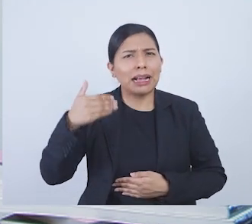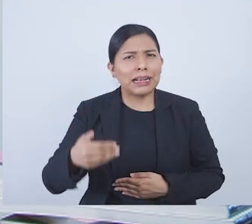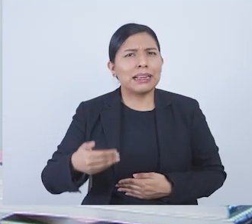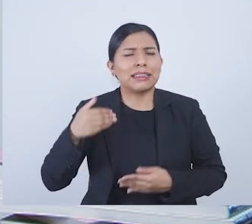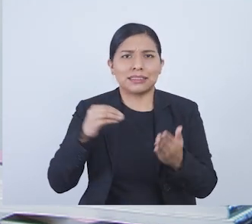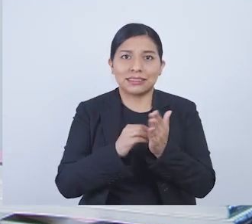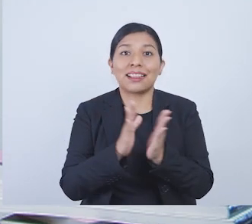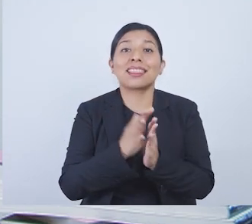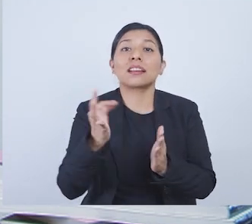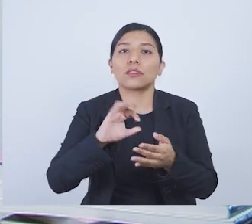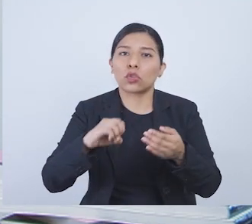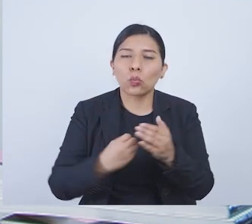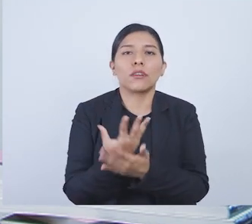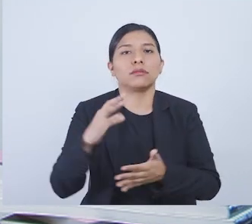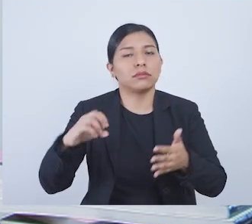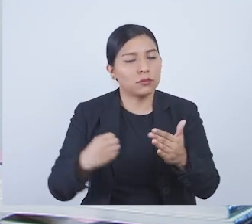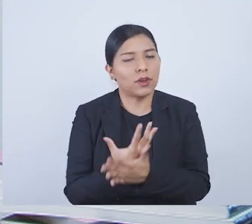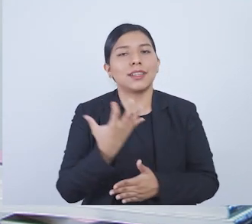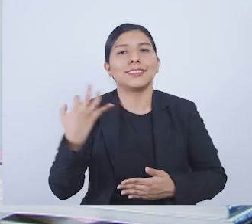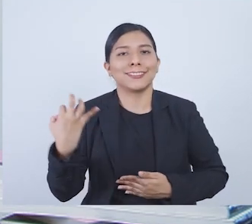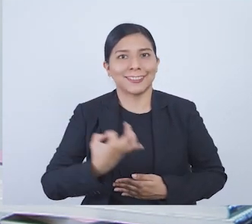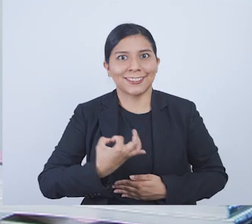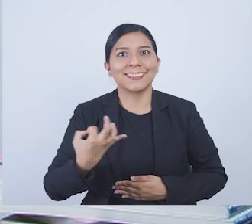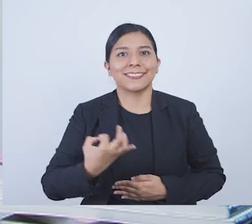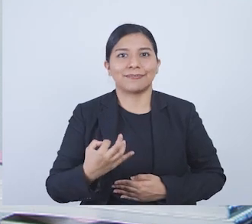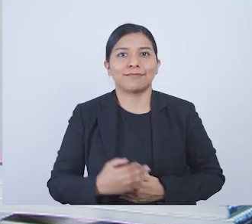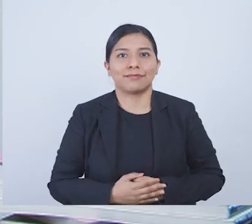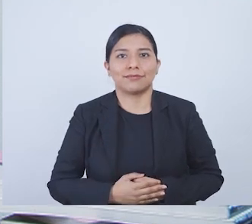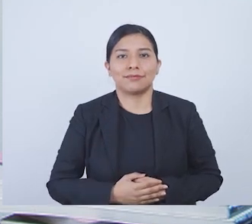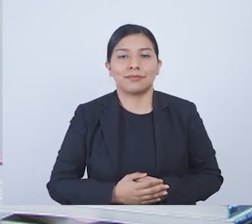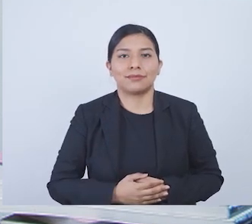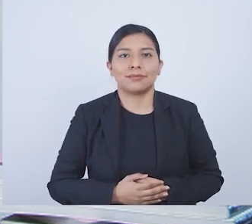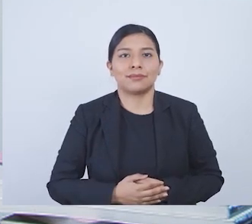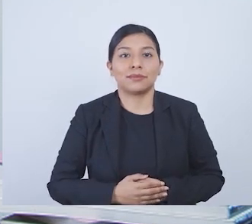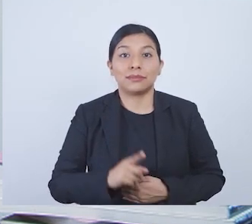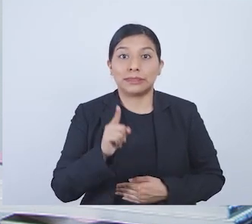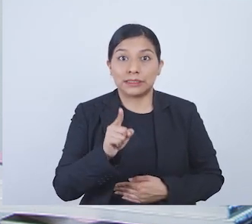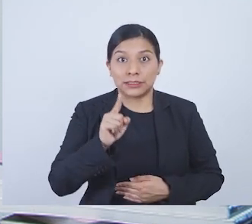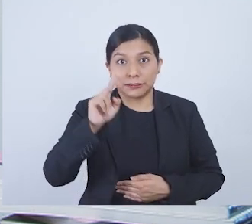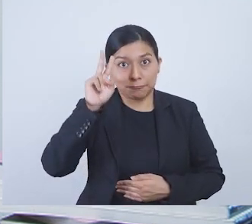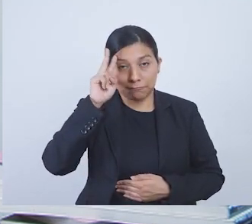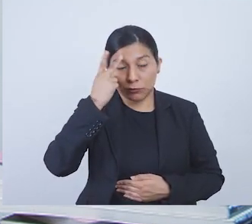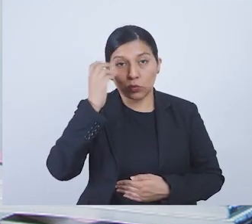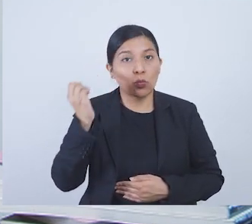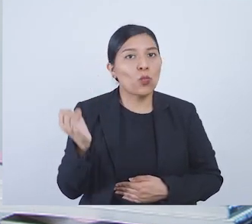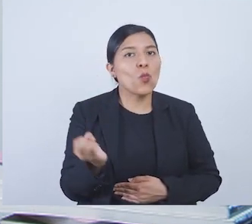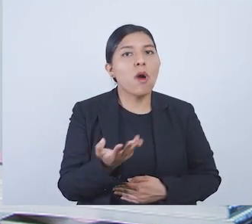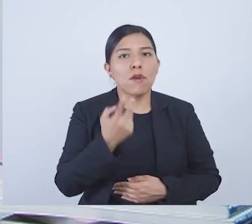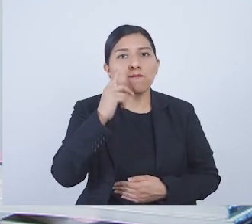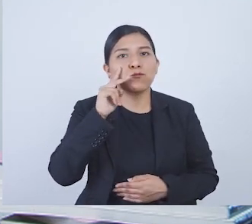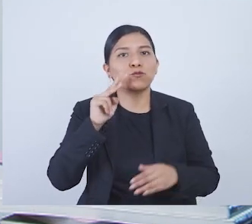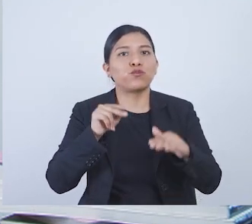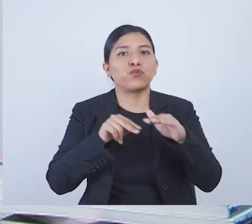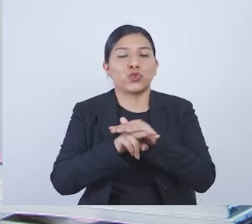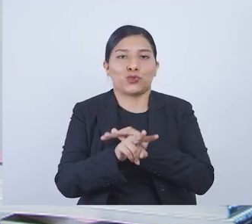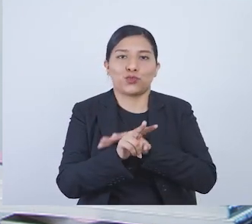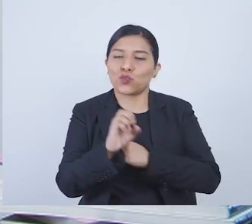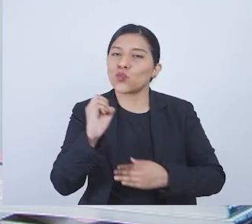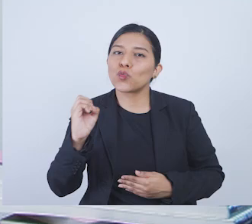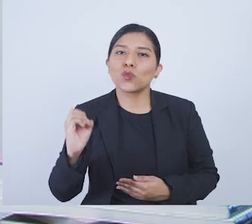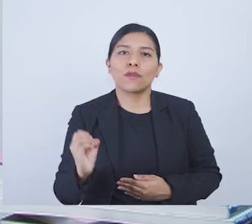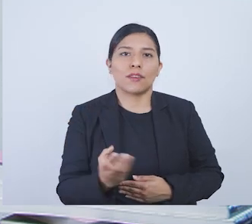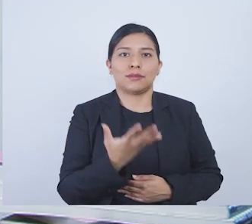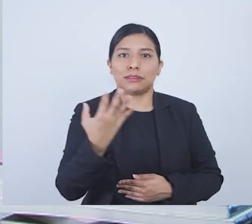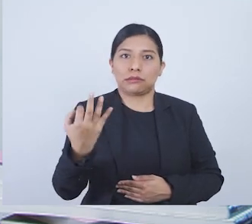necesario actualizar y a raíz de esta actualización probablemente se defina un nuevo enfoque y lo que viene será